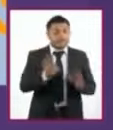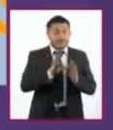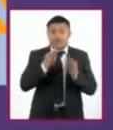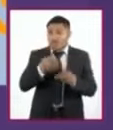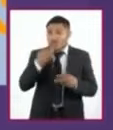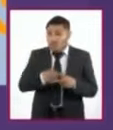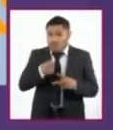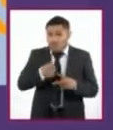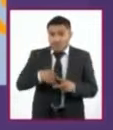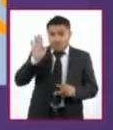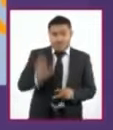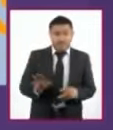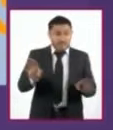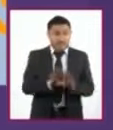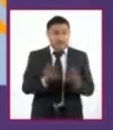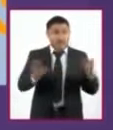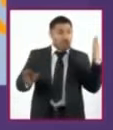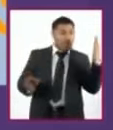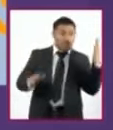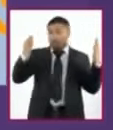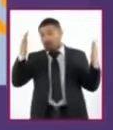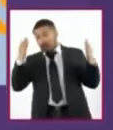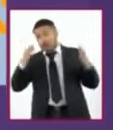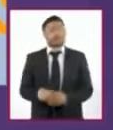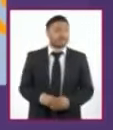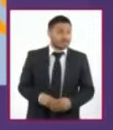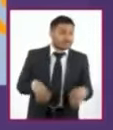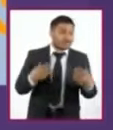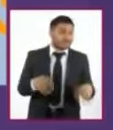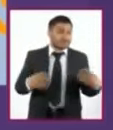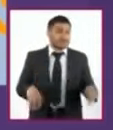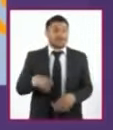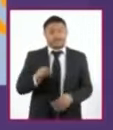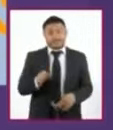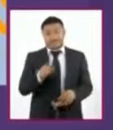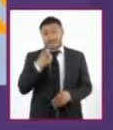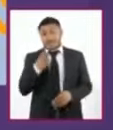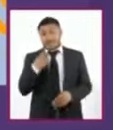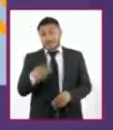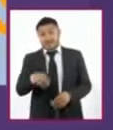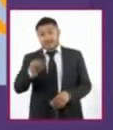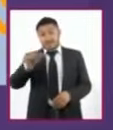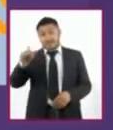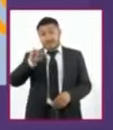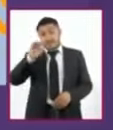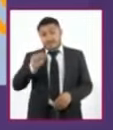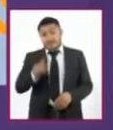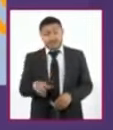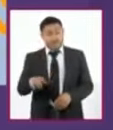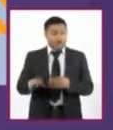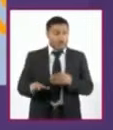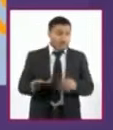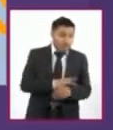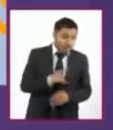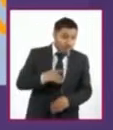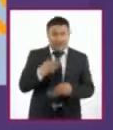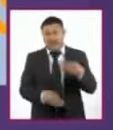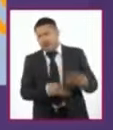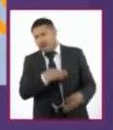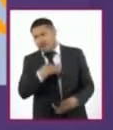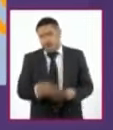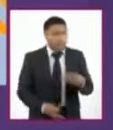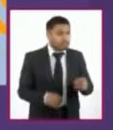simétrica parece un reflejo de la figura original. A esta simetría se le llama axial, porque todos los vértices